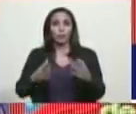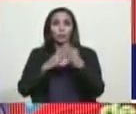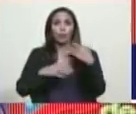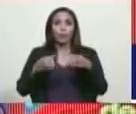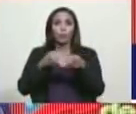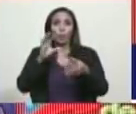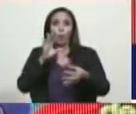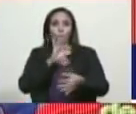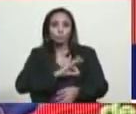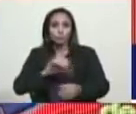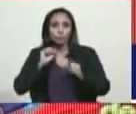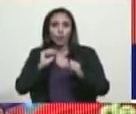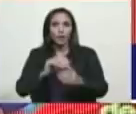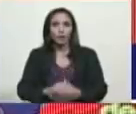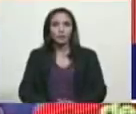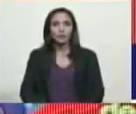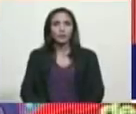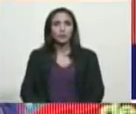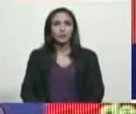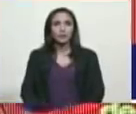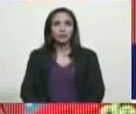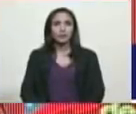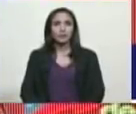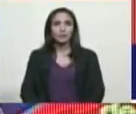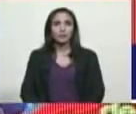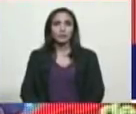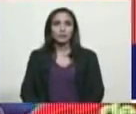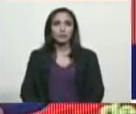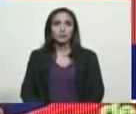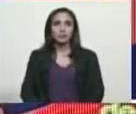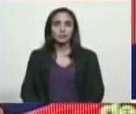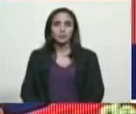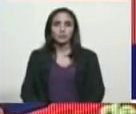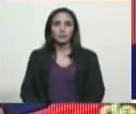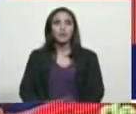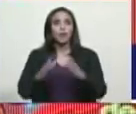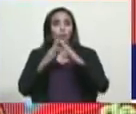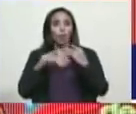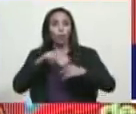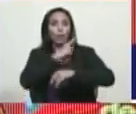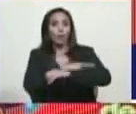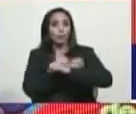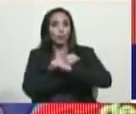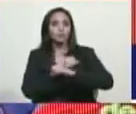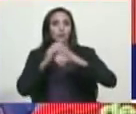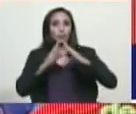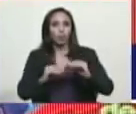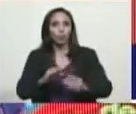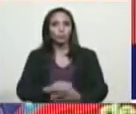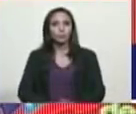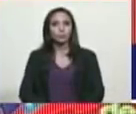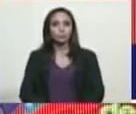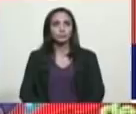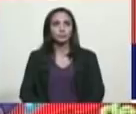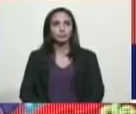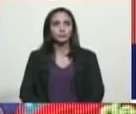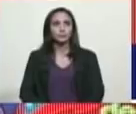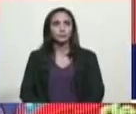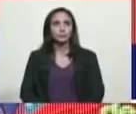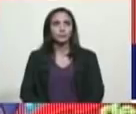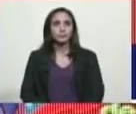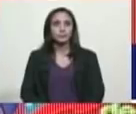sociales, confiar en las misiones, cruzar las fuerzas para multiplicar su alcance, su